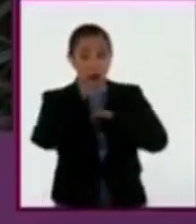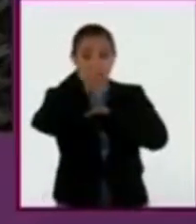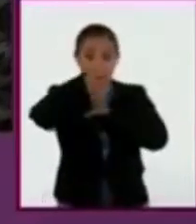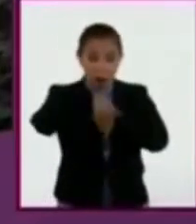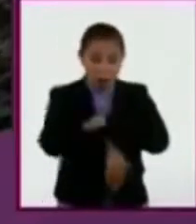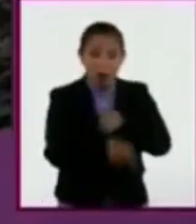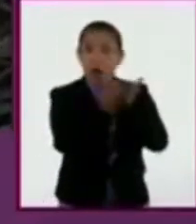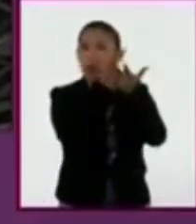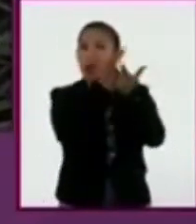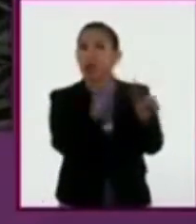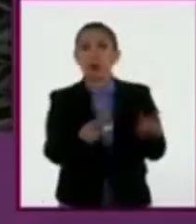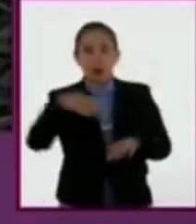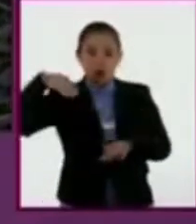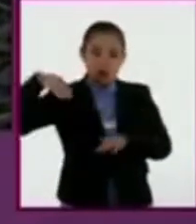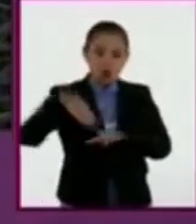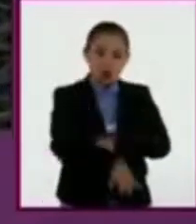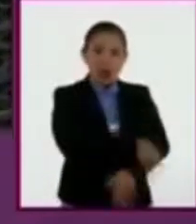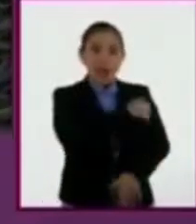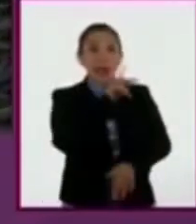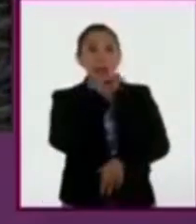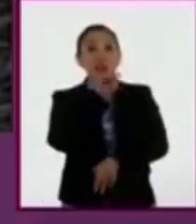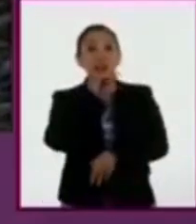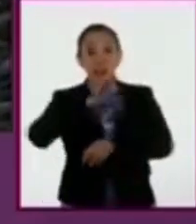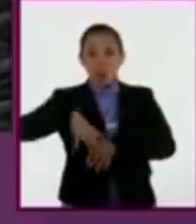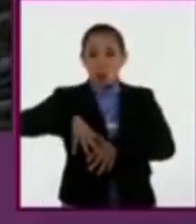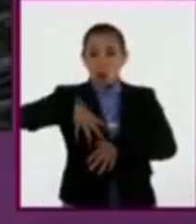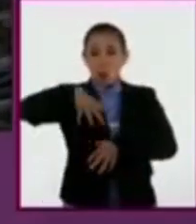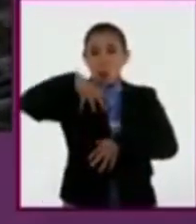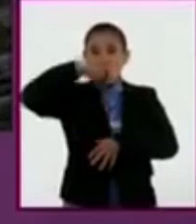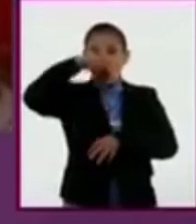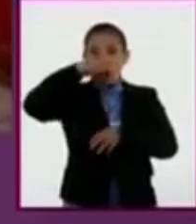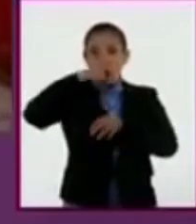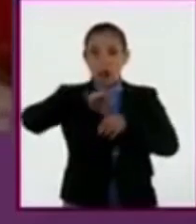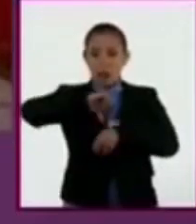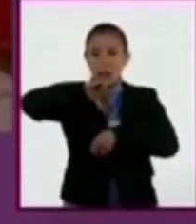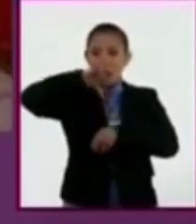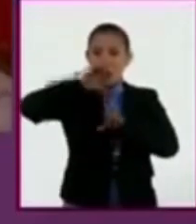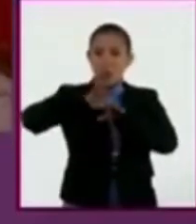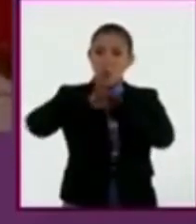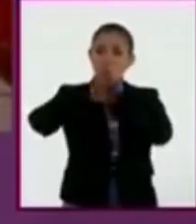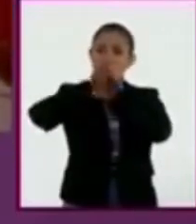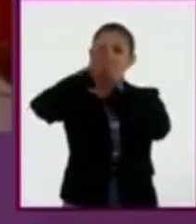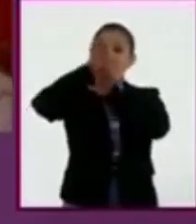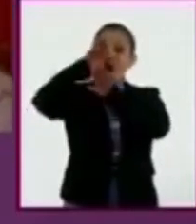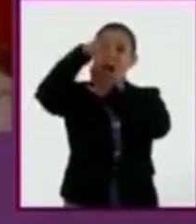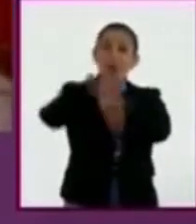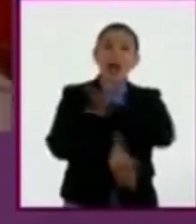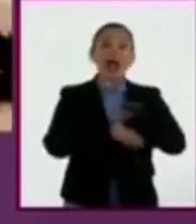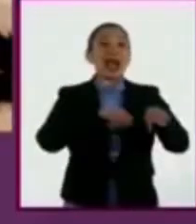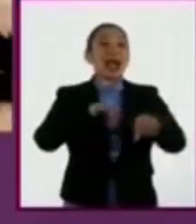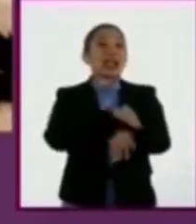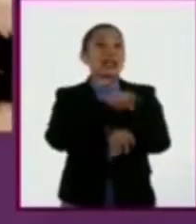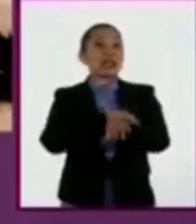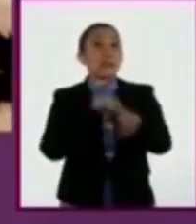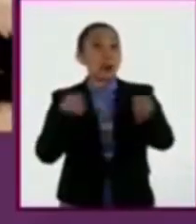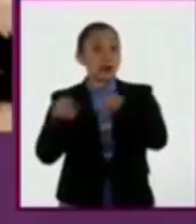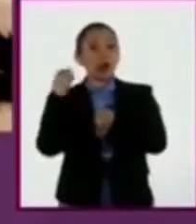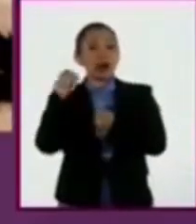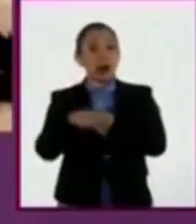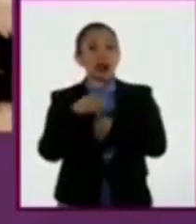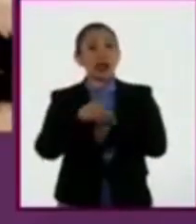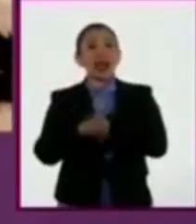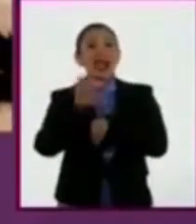mueve libremente convirtiendo la energía potencial que adquirió al llegar al punto más alto en energía de movimiento, también